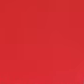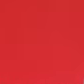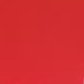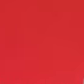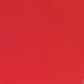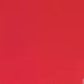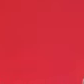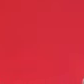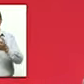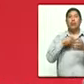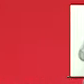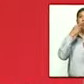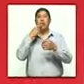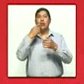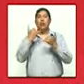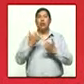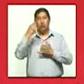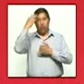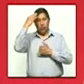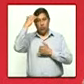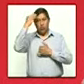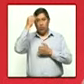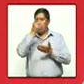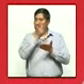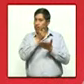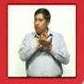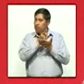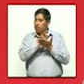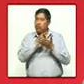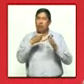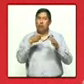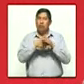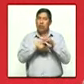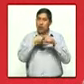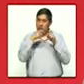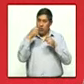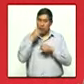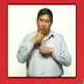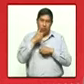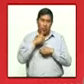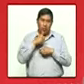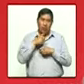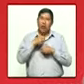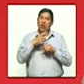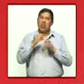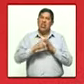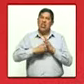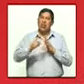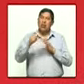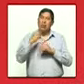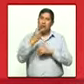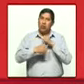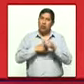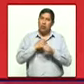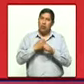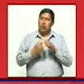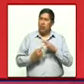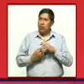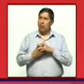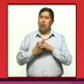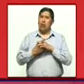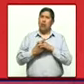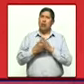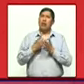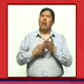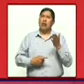A ver, queremos indicarle de que hoy un hombre acusado de feminicidio y prófugo de la justicia por 2 años apareció hoy en la Sunta. ¿Y